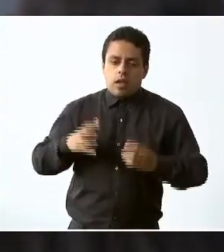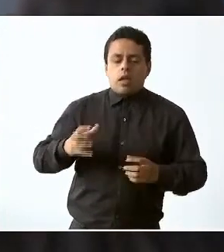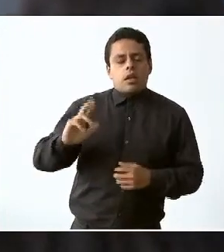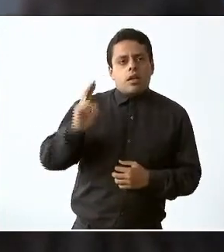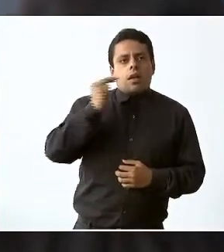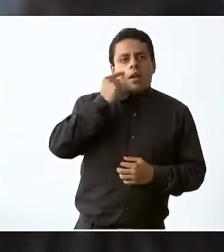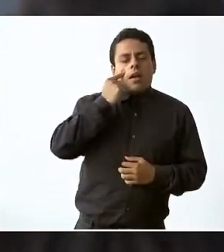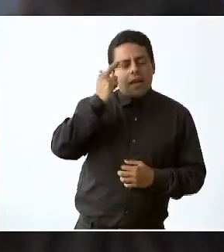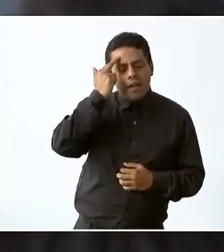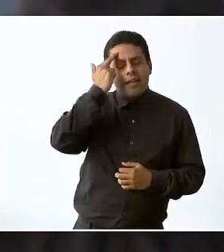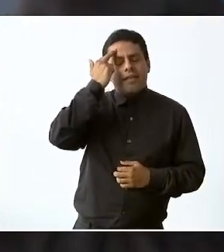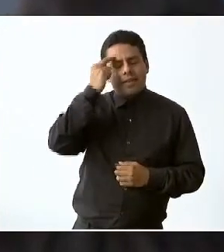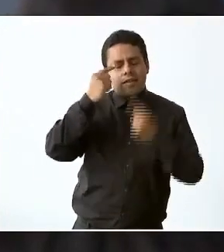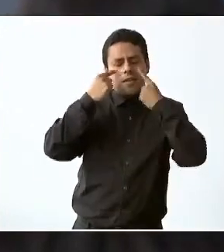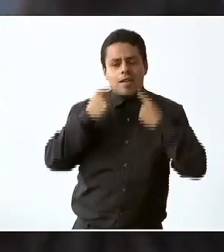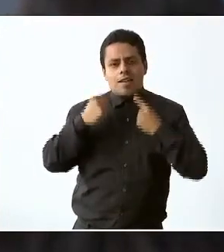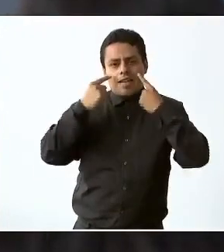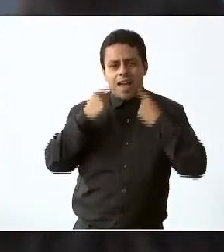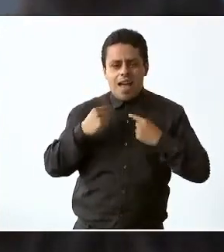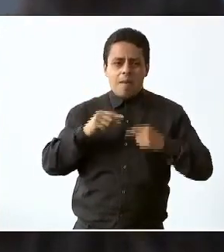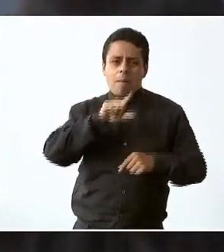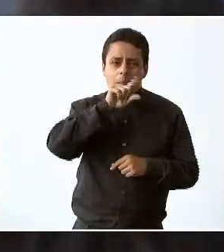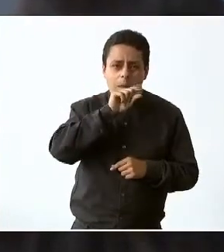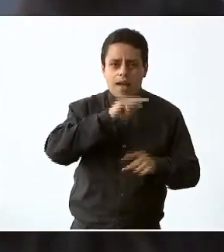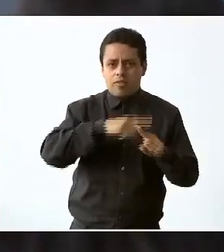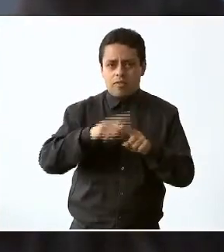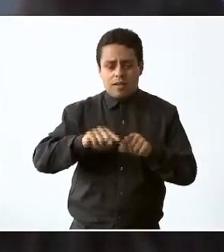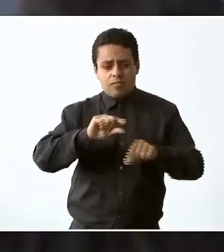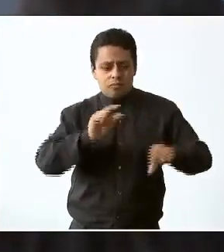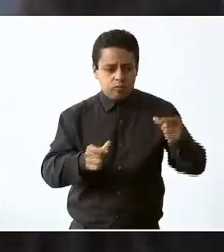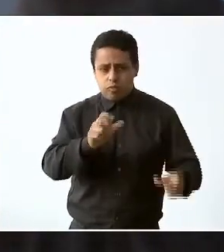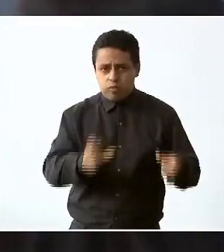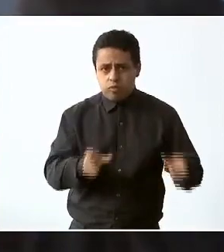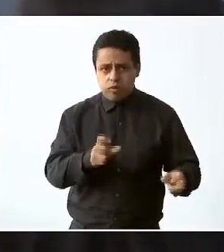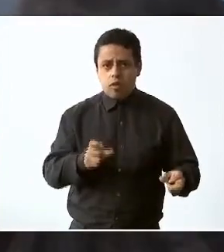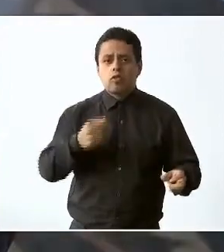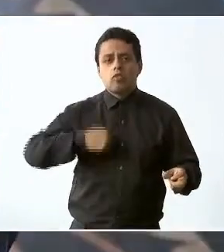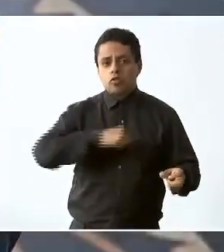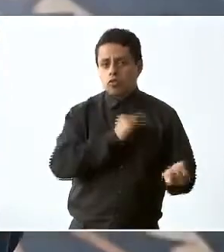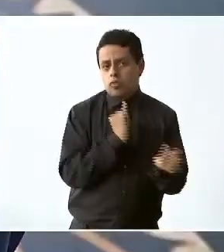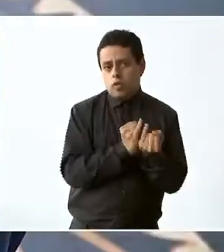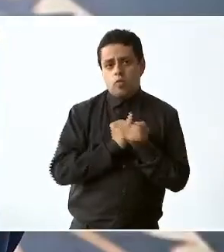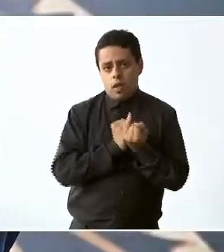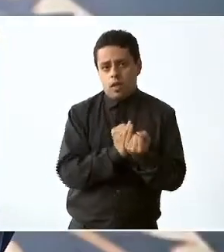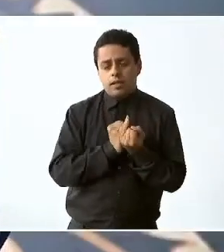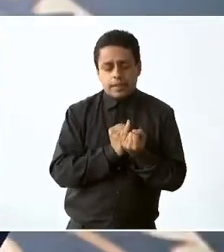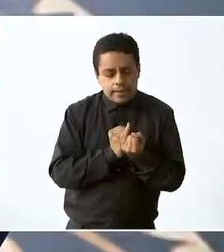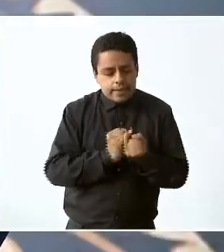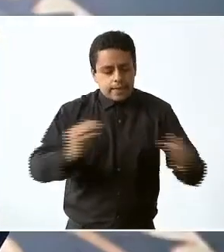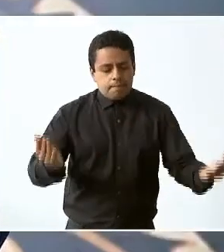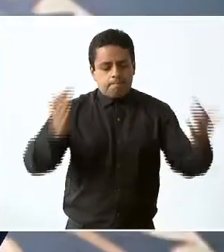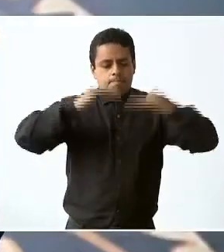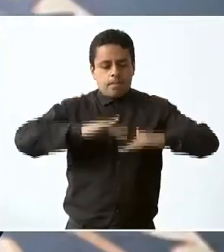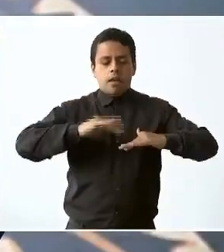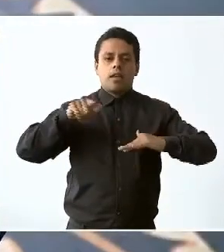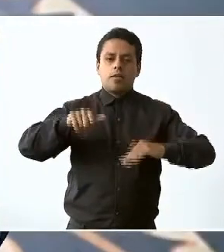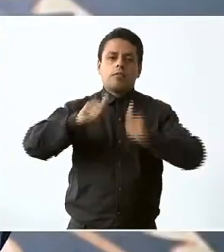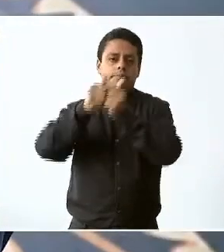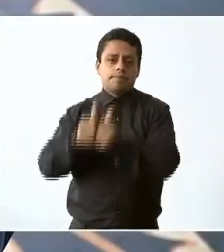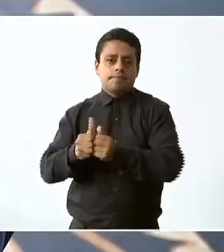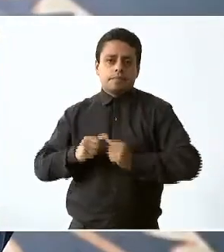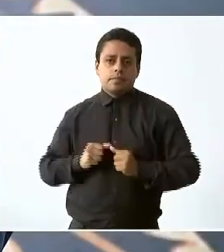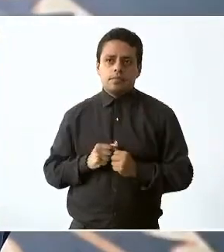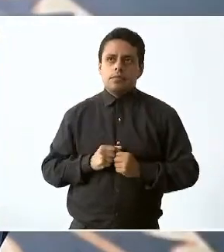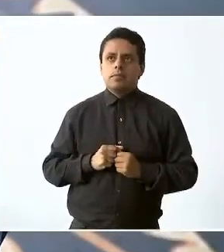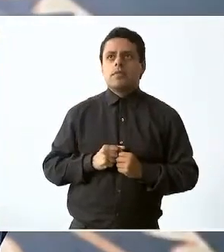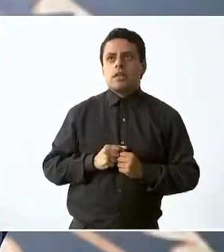ti el cadáver hecho poma, de aves que hablan nuestro mismo idioma. Si me ahogo en tus julios, a mí